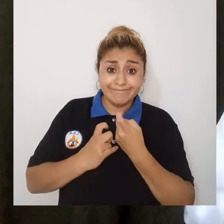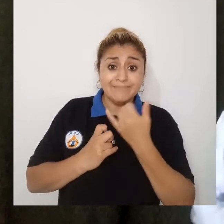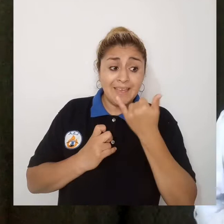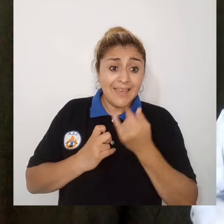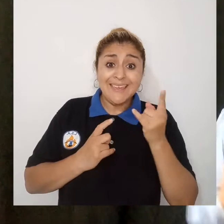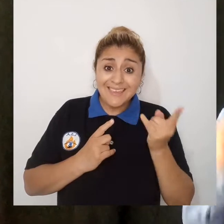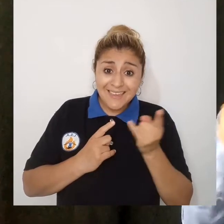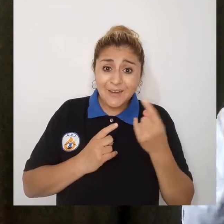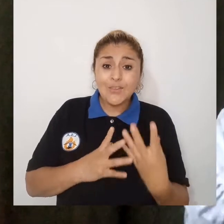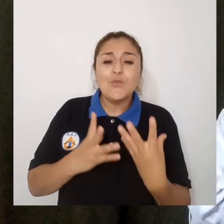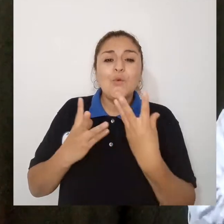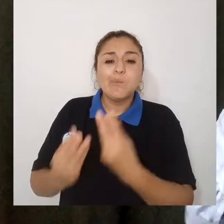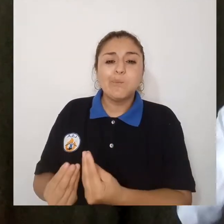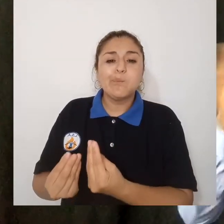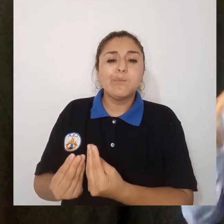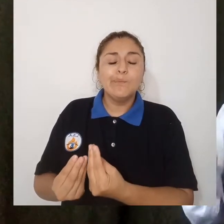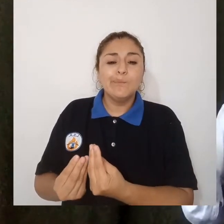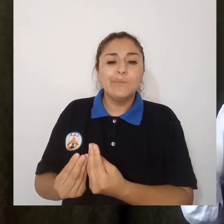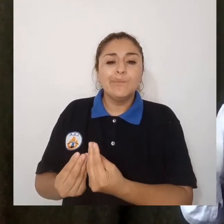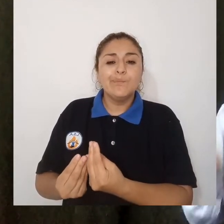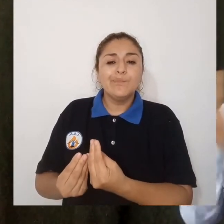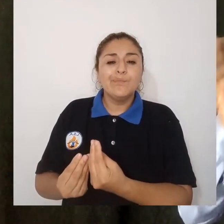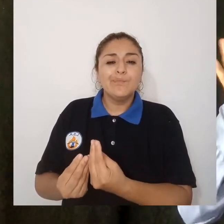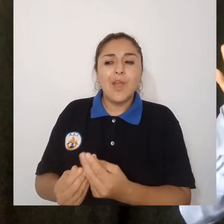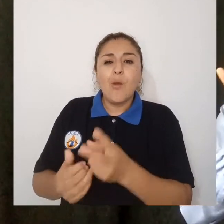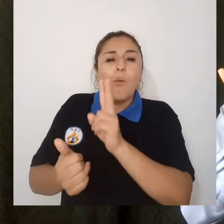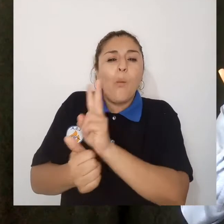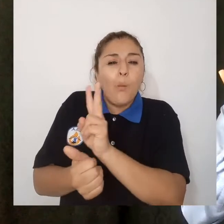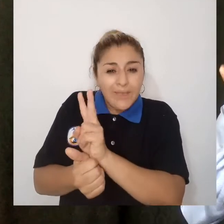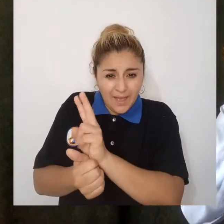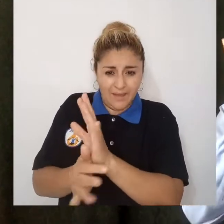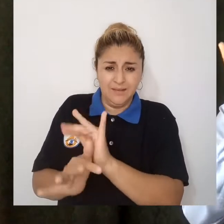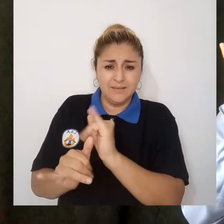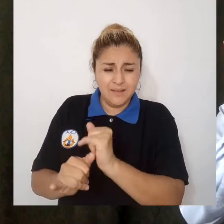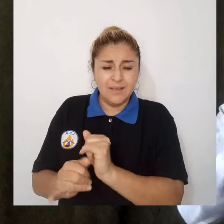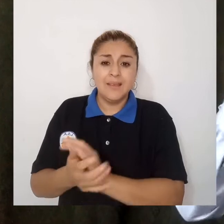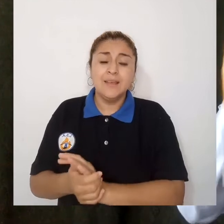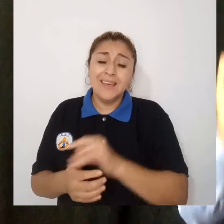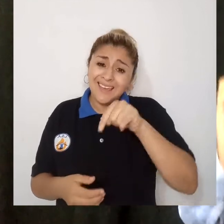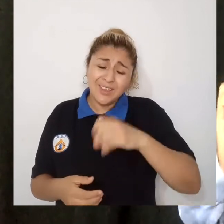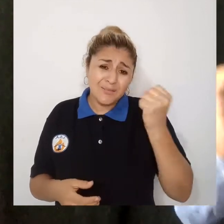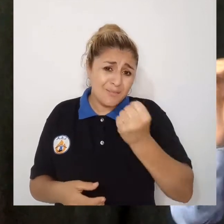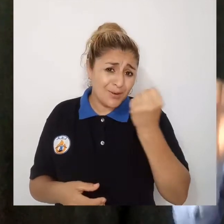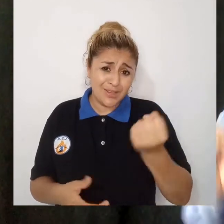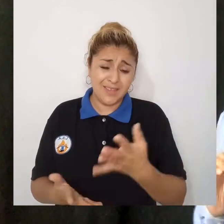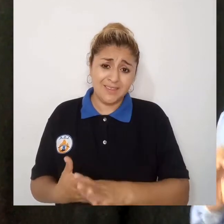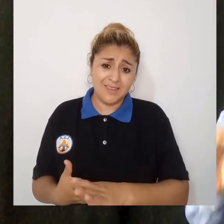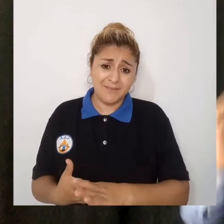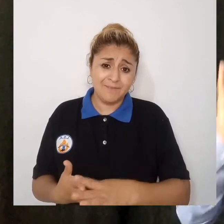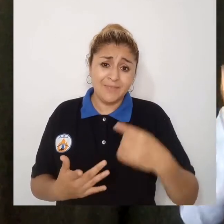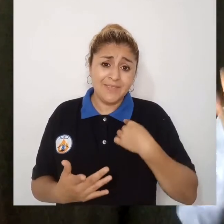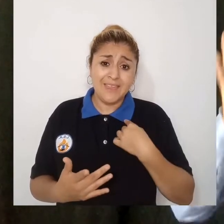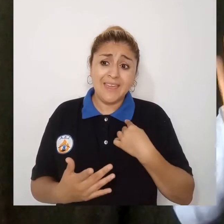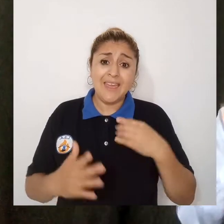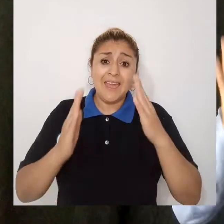no y esto era la relevancia y esto es lo relevante de vivir los tiempos entenderlos y cubrirse unos con otros